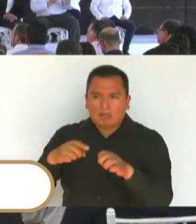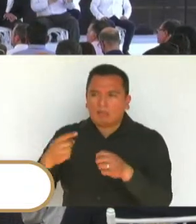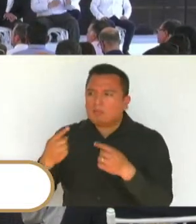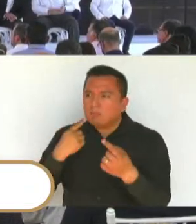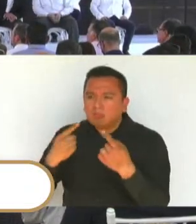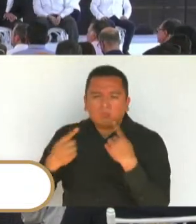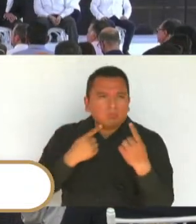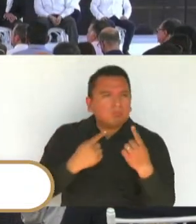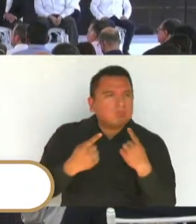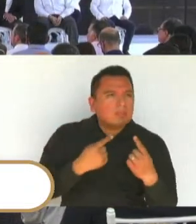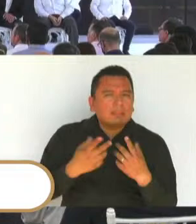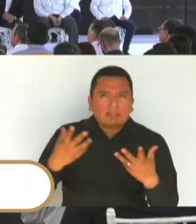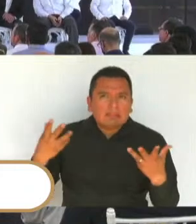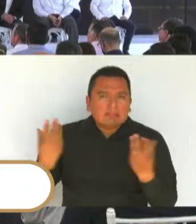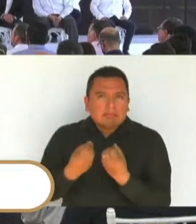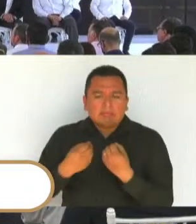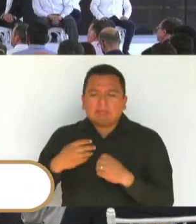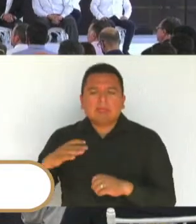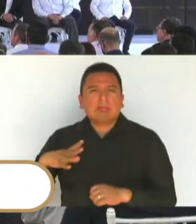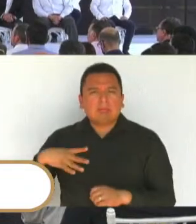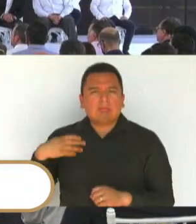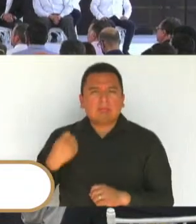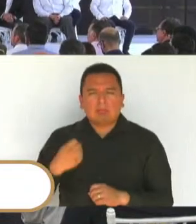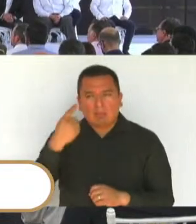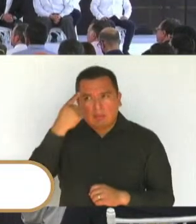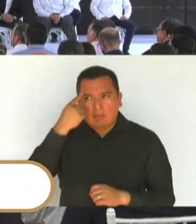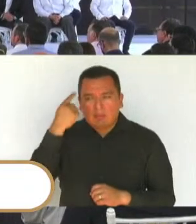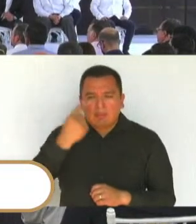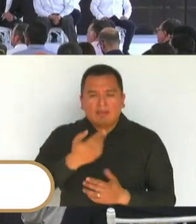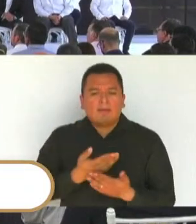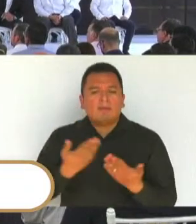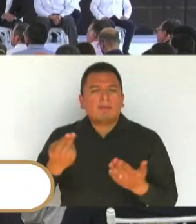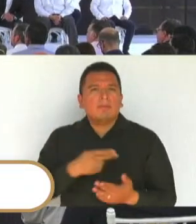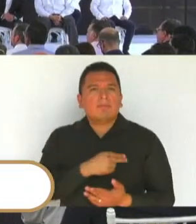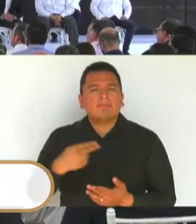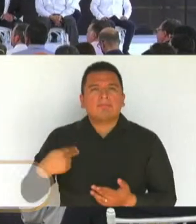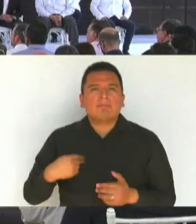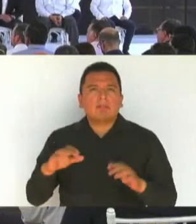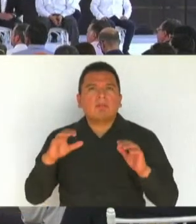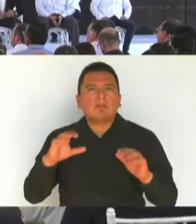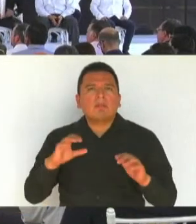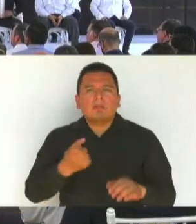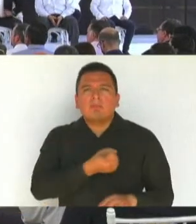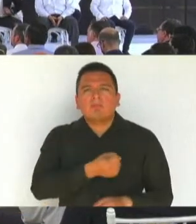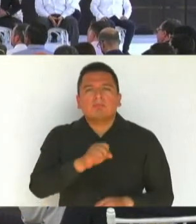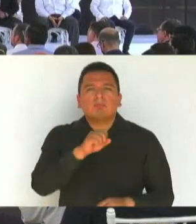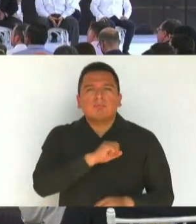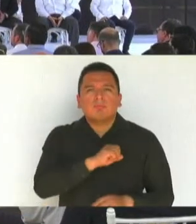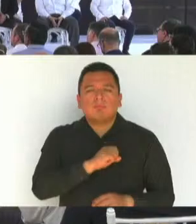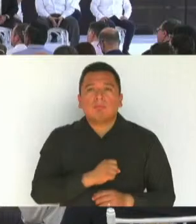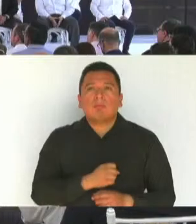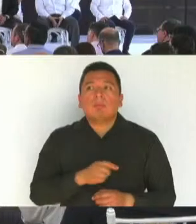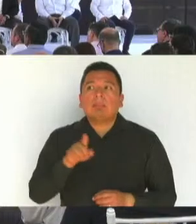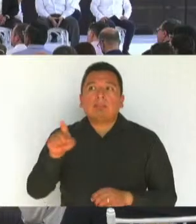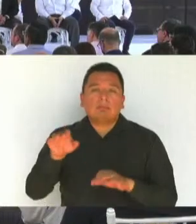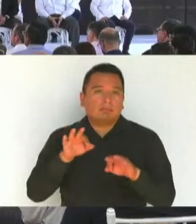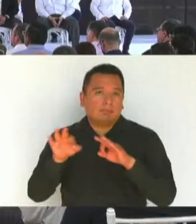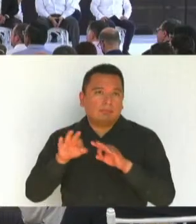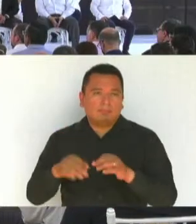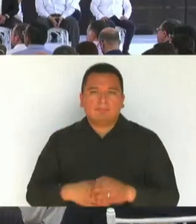integrar esfuerzos para establecer una nueva cultura de prevención y promoción de la salud en los centros de